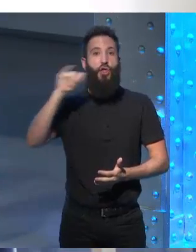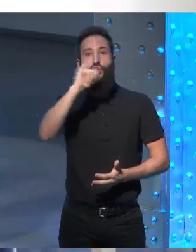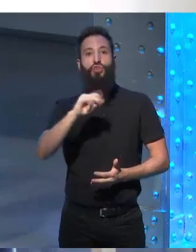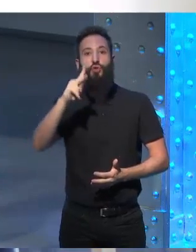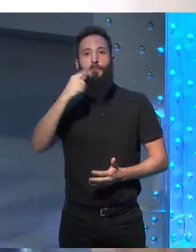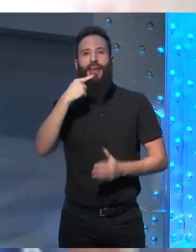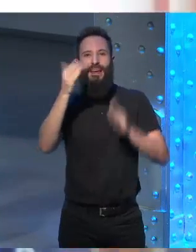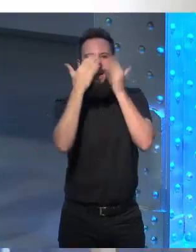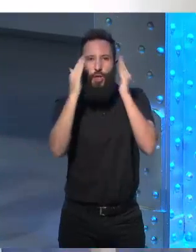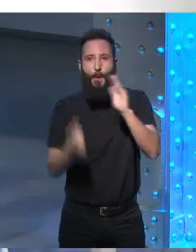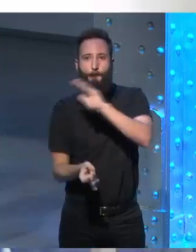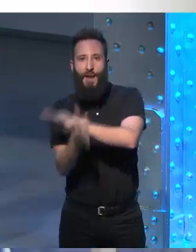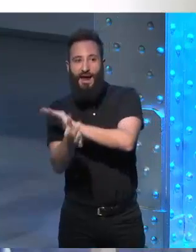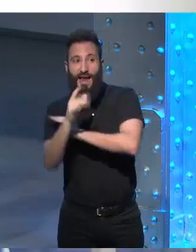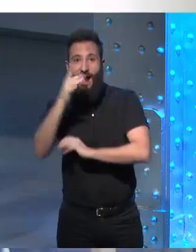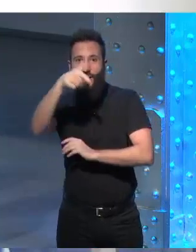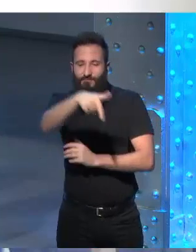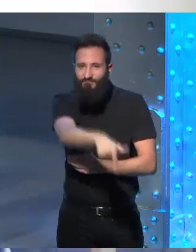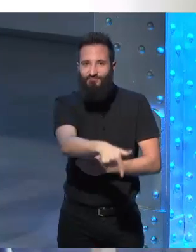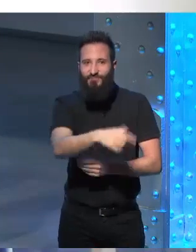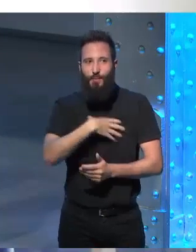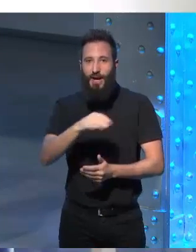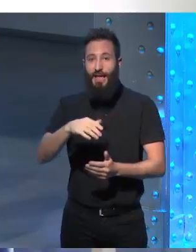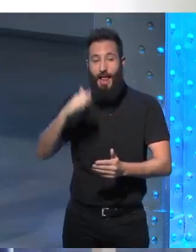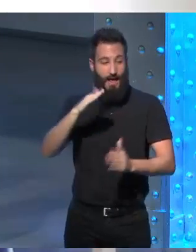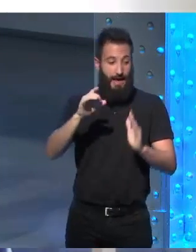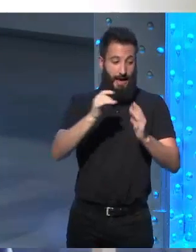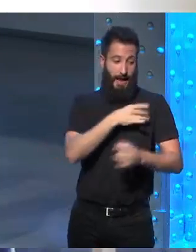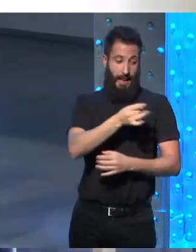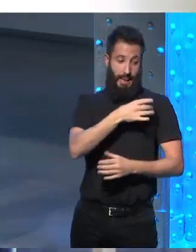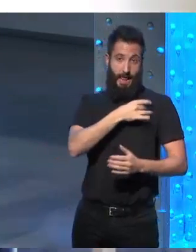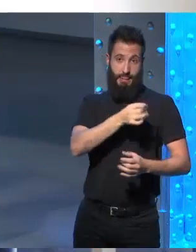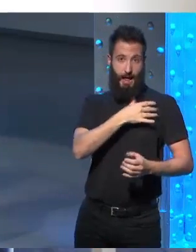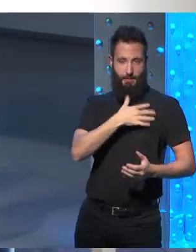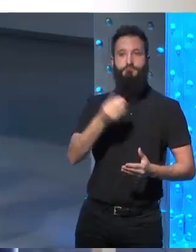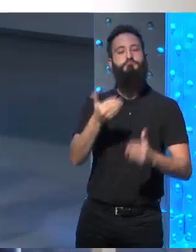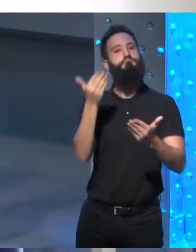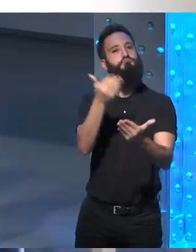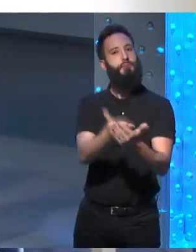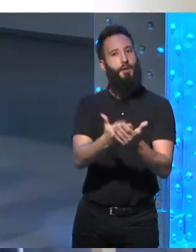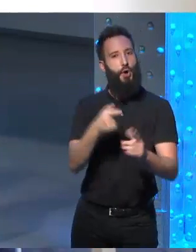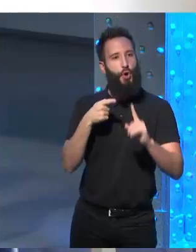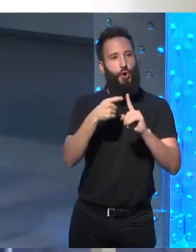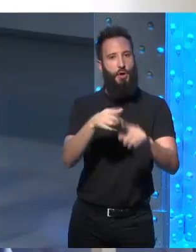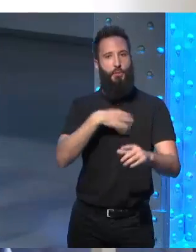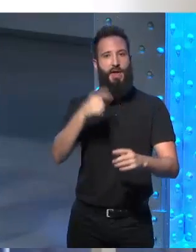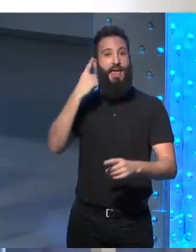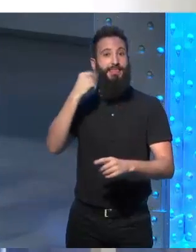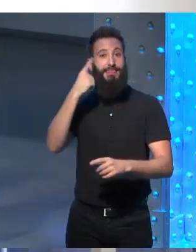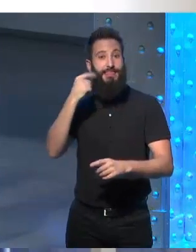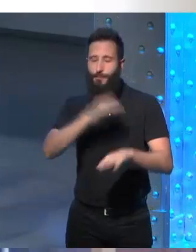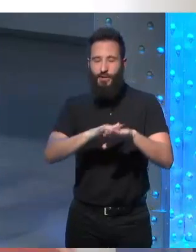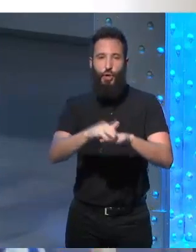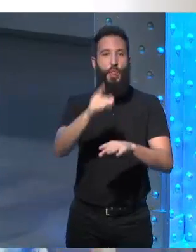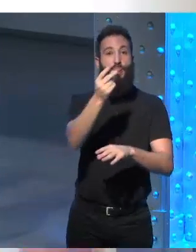que ahora se ha sacado de la manga, de la peineta, ya tiene el permiso de Irlanda, al loro, para hacer transacciones con dinero digital.